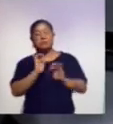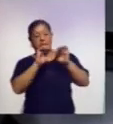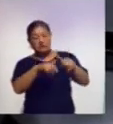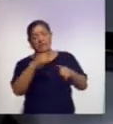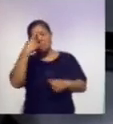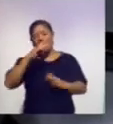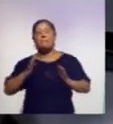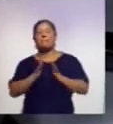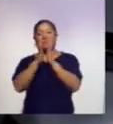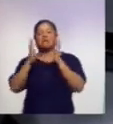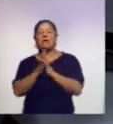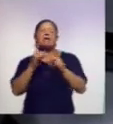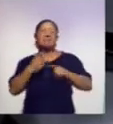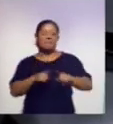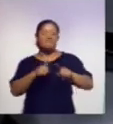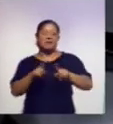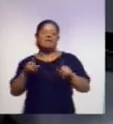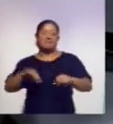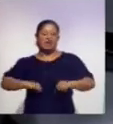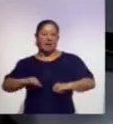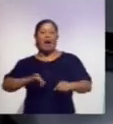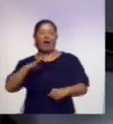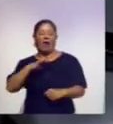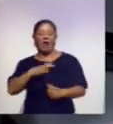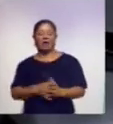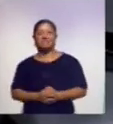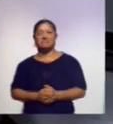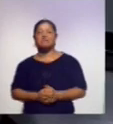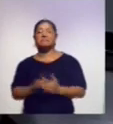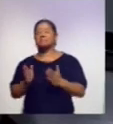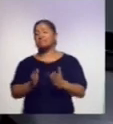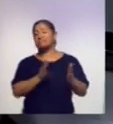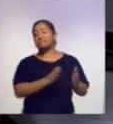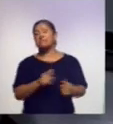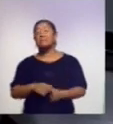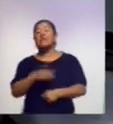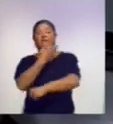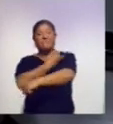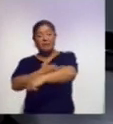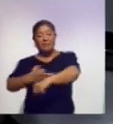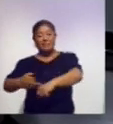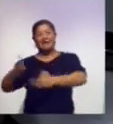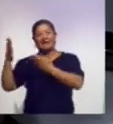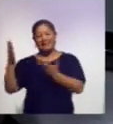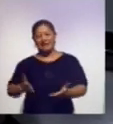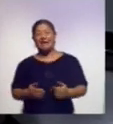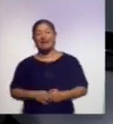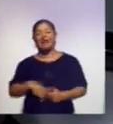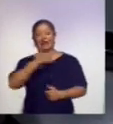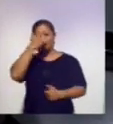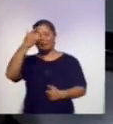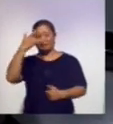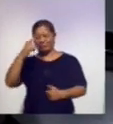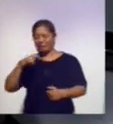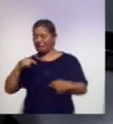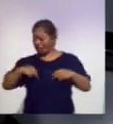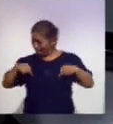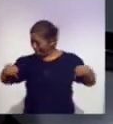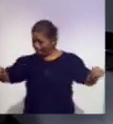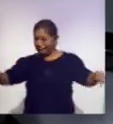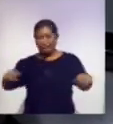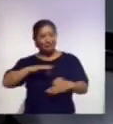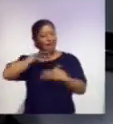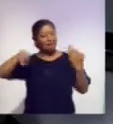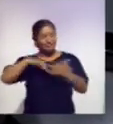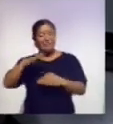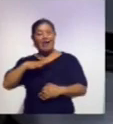participar en los diferentes eventos que tenemos y aparte a la familia que llegue disfrazada a todos en conjunto les vamos a